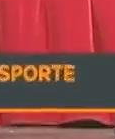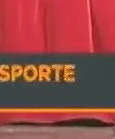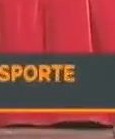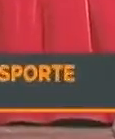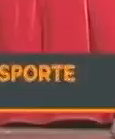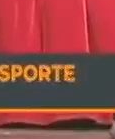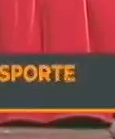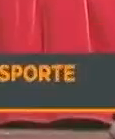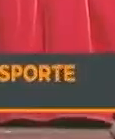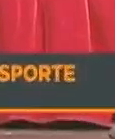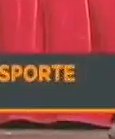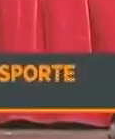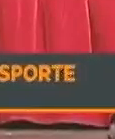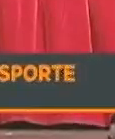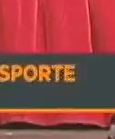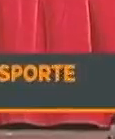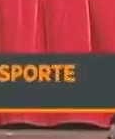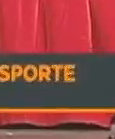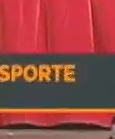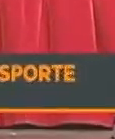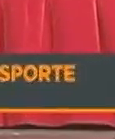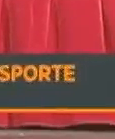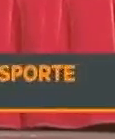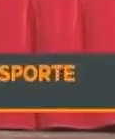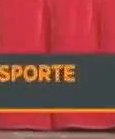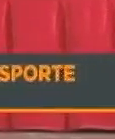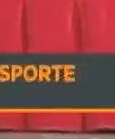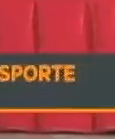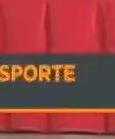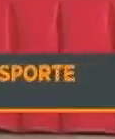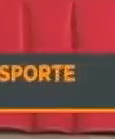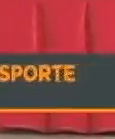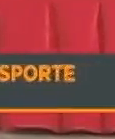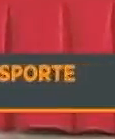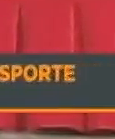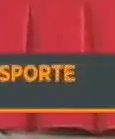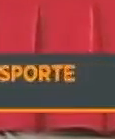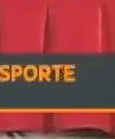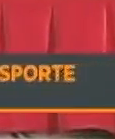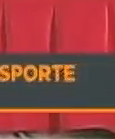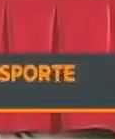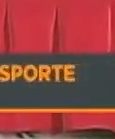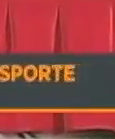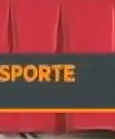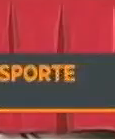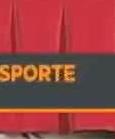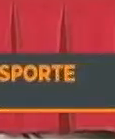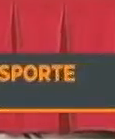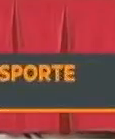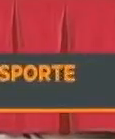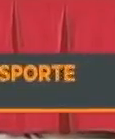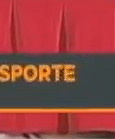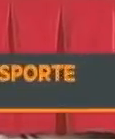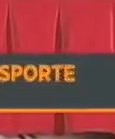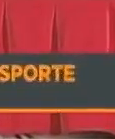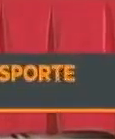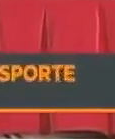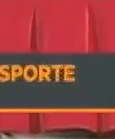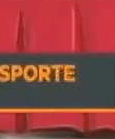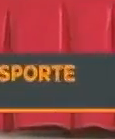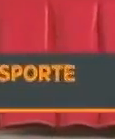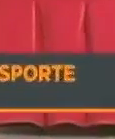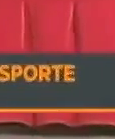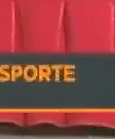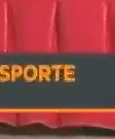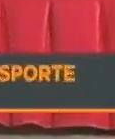a Ramos Alú consultando algo. Ya se lanzó a candidato Ramos Alú. Ay, Ramos